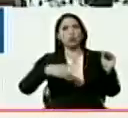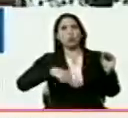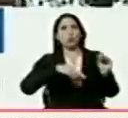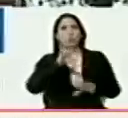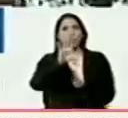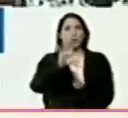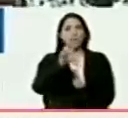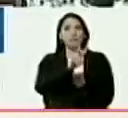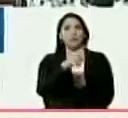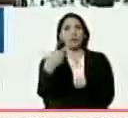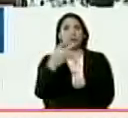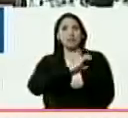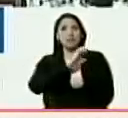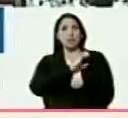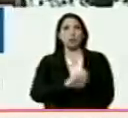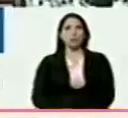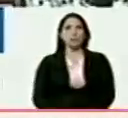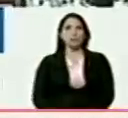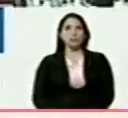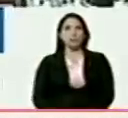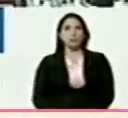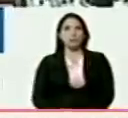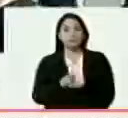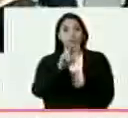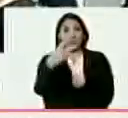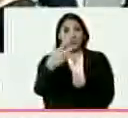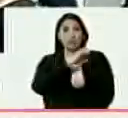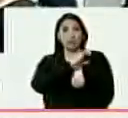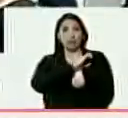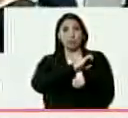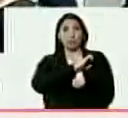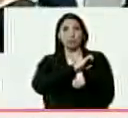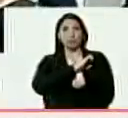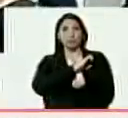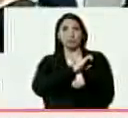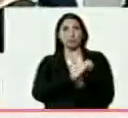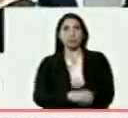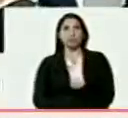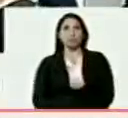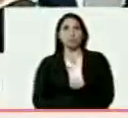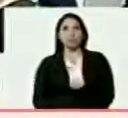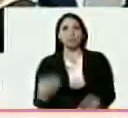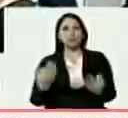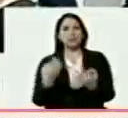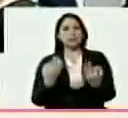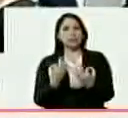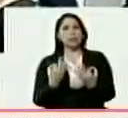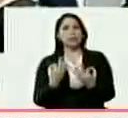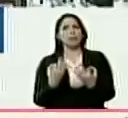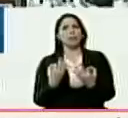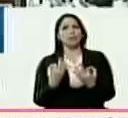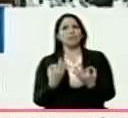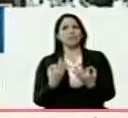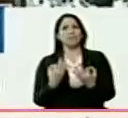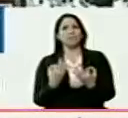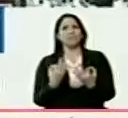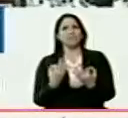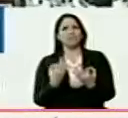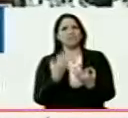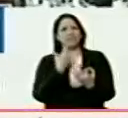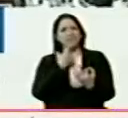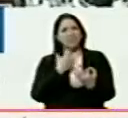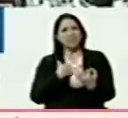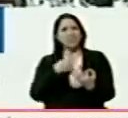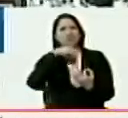23 de enero. 23 de enero, siempre nos los vendieron, nos los vendía